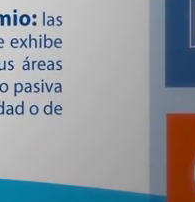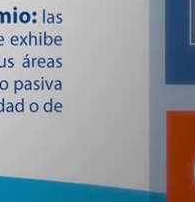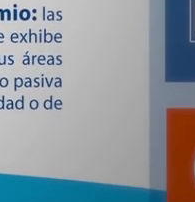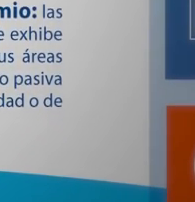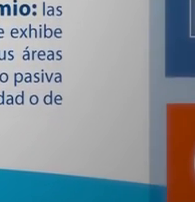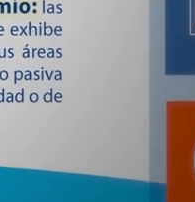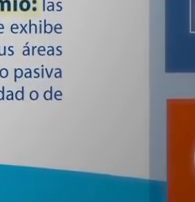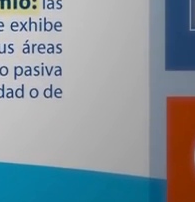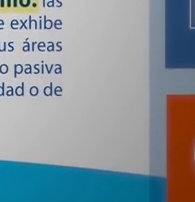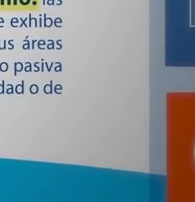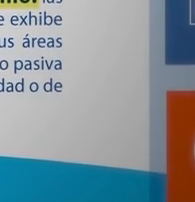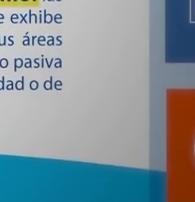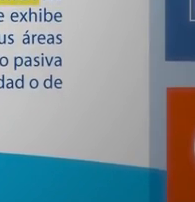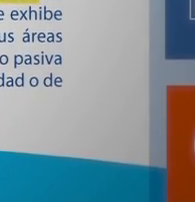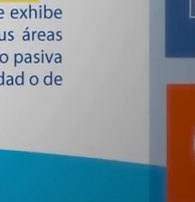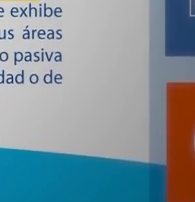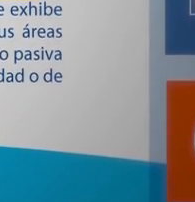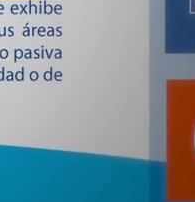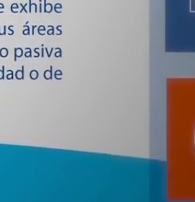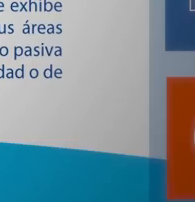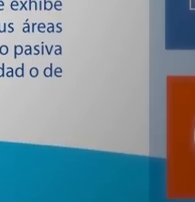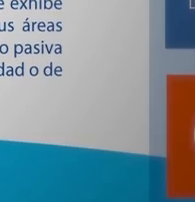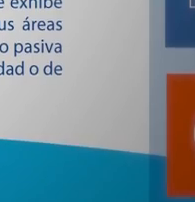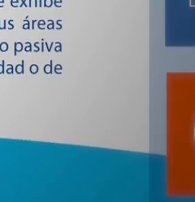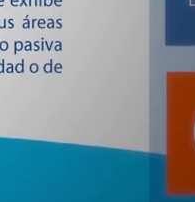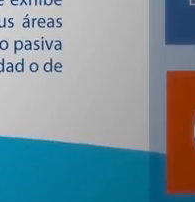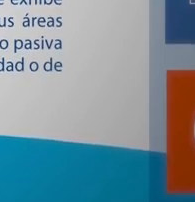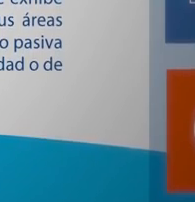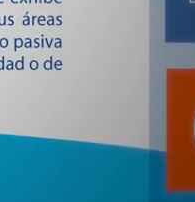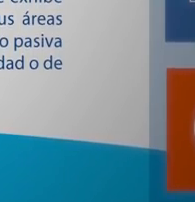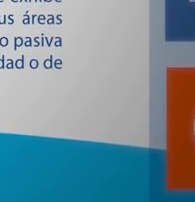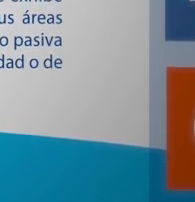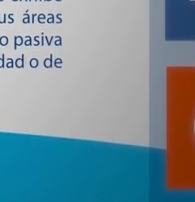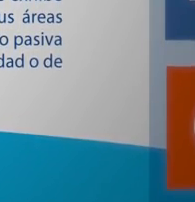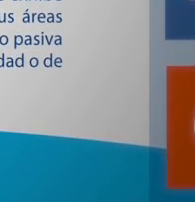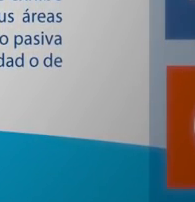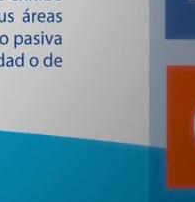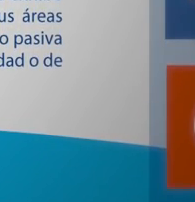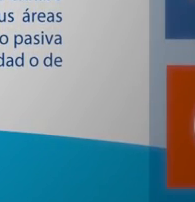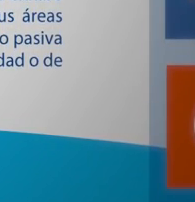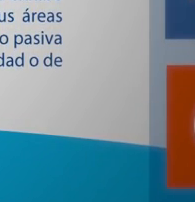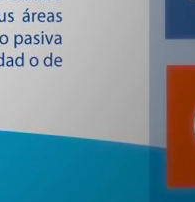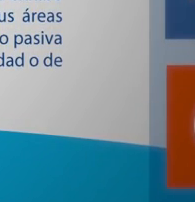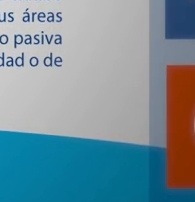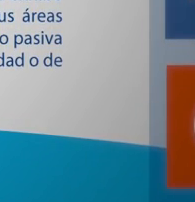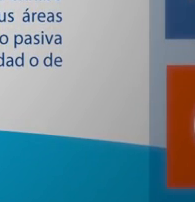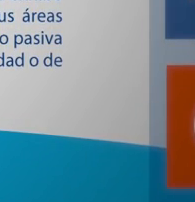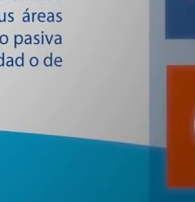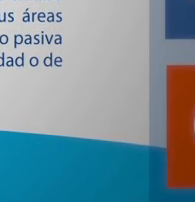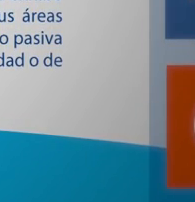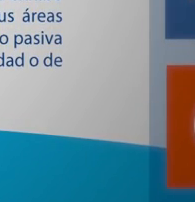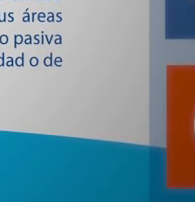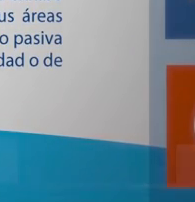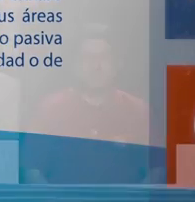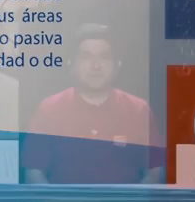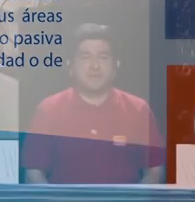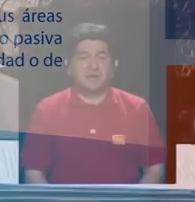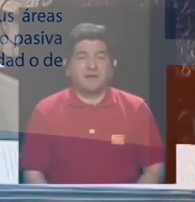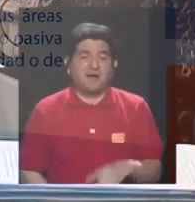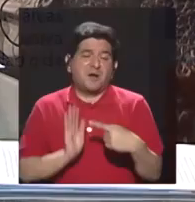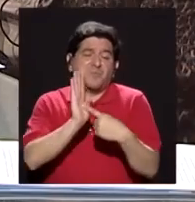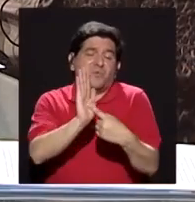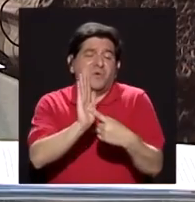repiten verdad al anunciante y al a la pauta denuncia son estereotipos exactamente de que las mujeres de